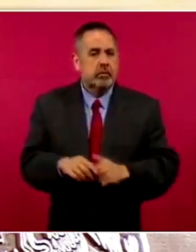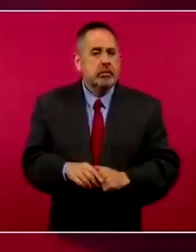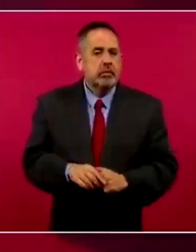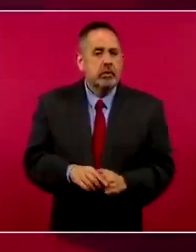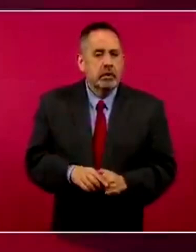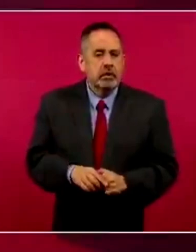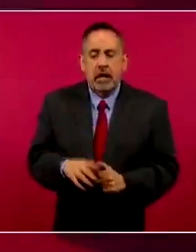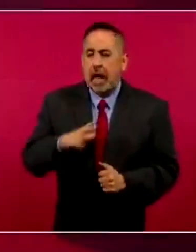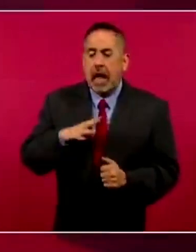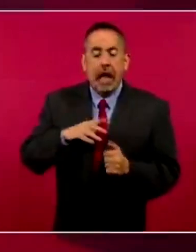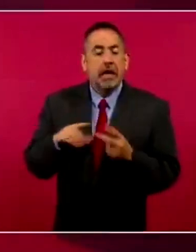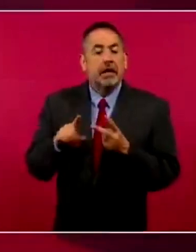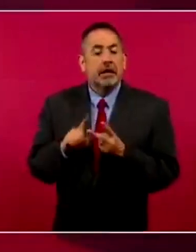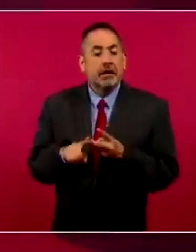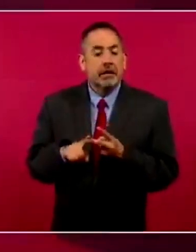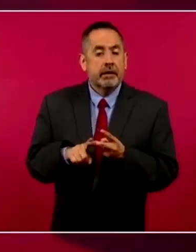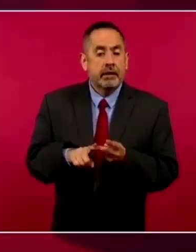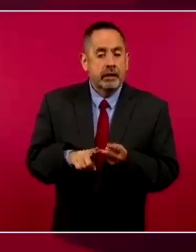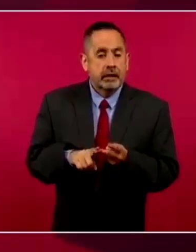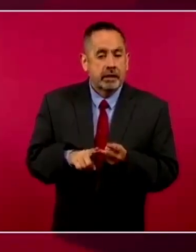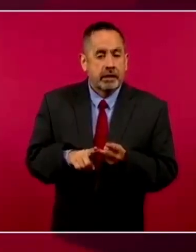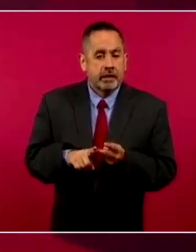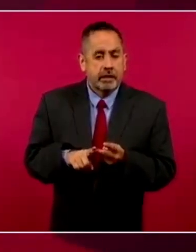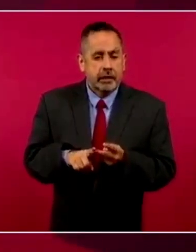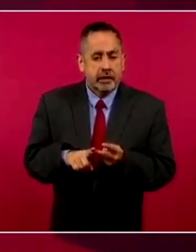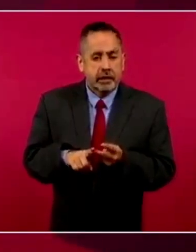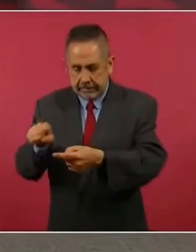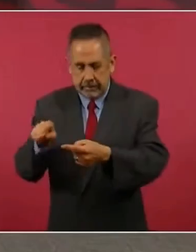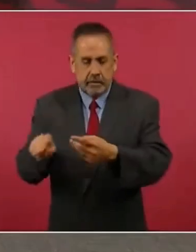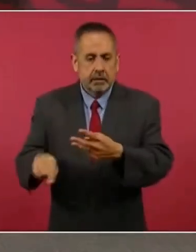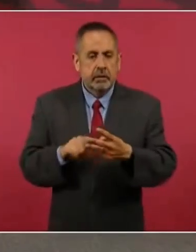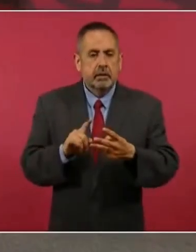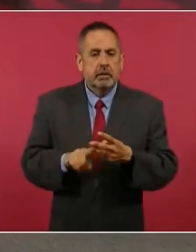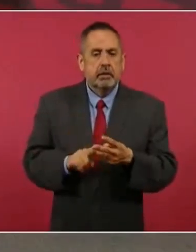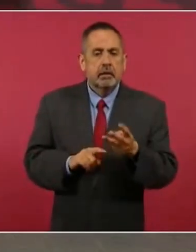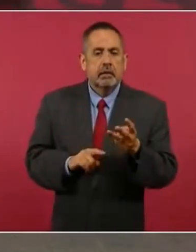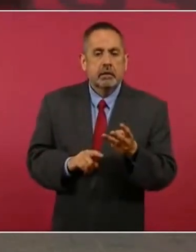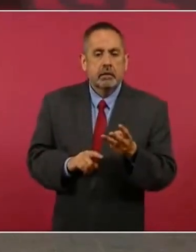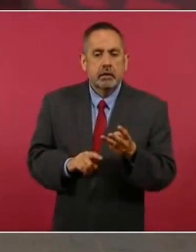La auditoría. Del legislativo. Sí, del legislativo.